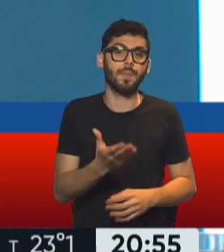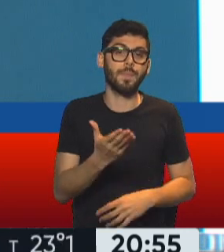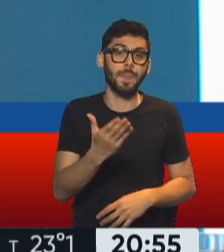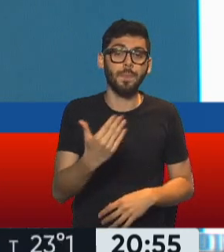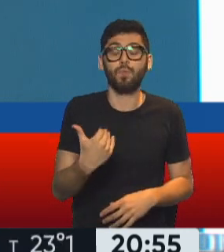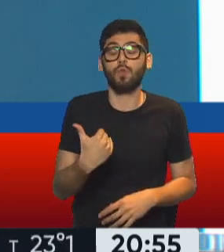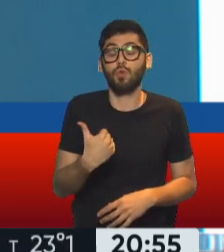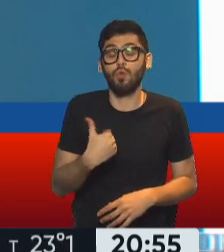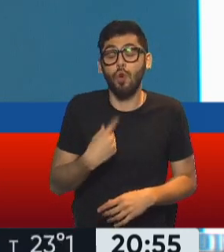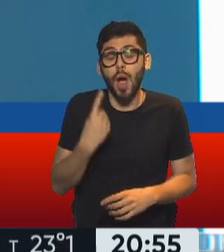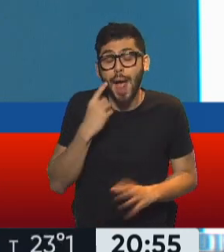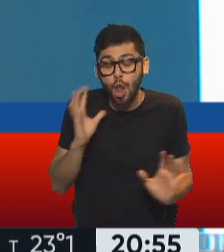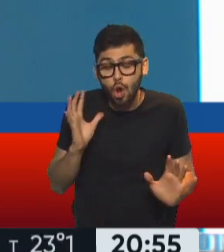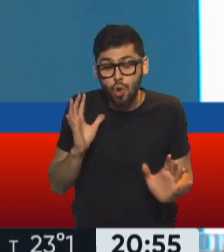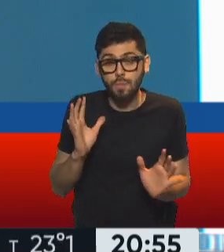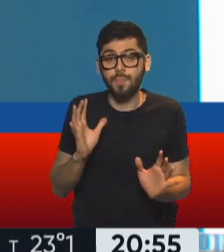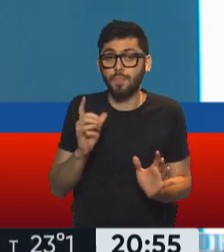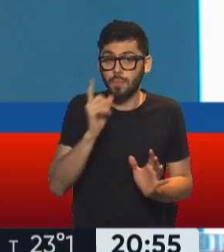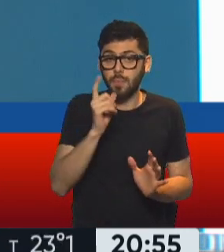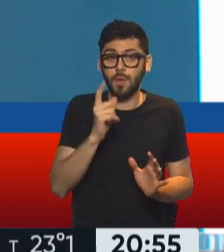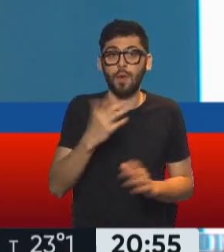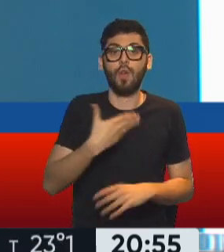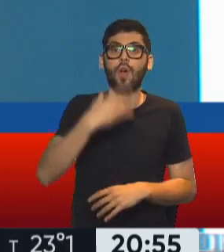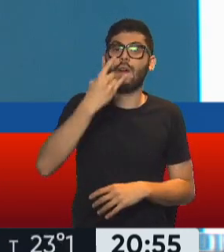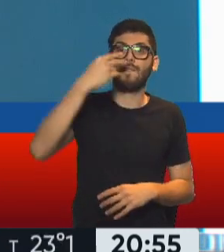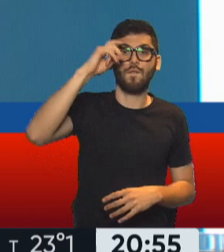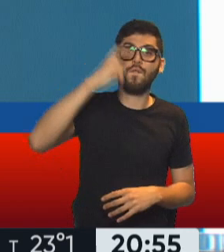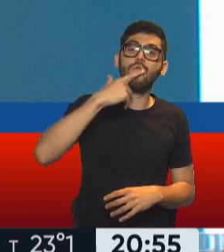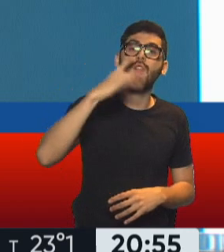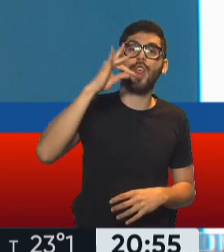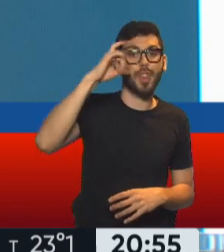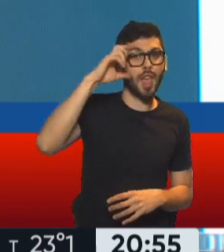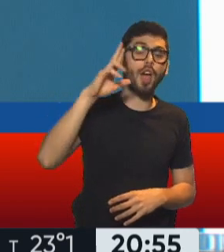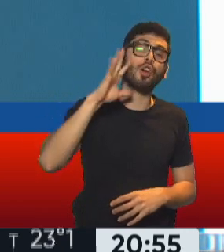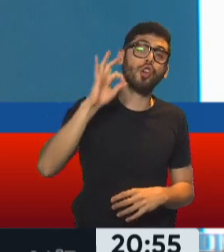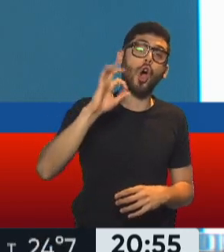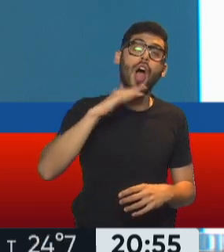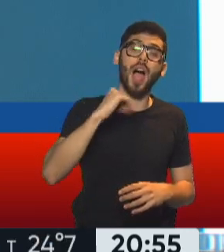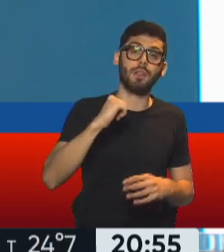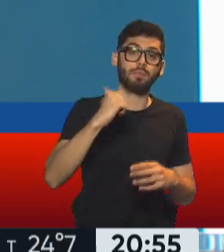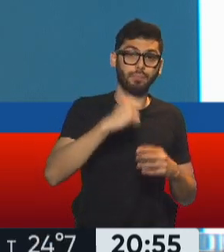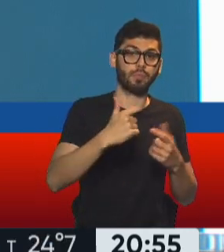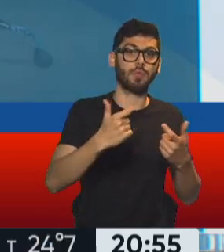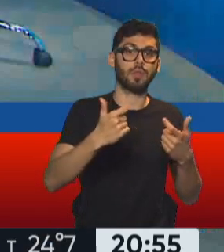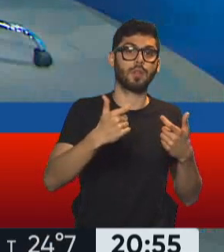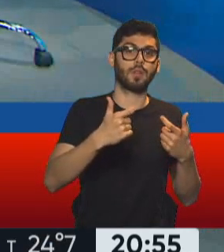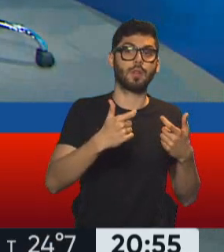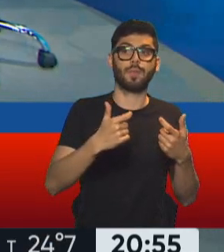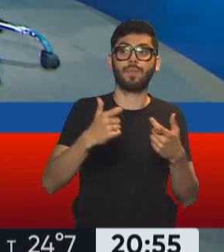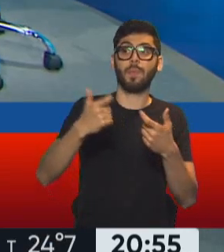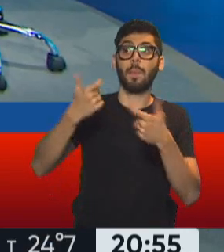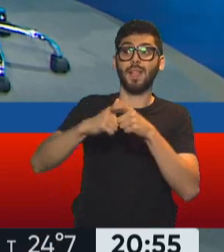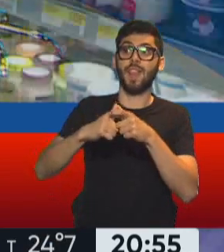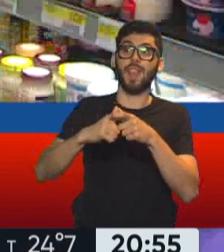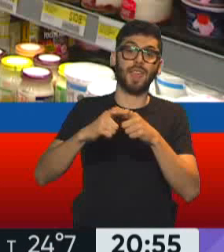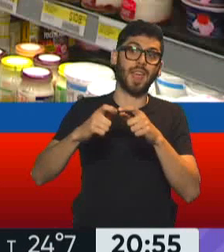yo creo, y no en vano, Funes de Rioja, presidente de la UIA, raro, presidente de la Cámara de Alimentos, que hoy es presidente de la UIA, tiene